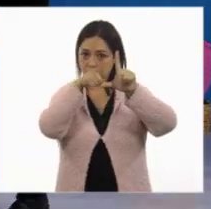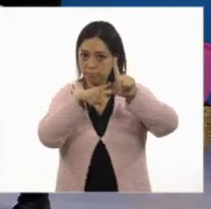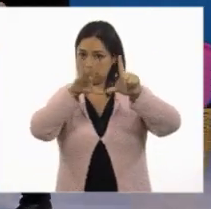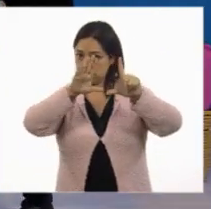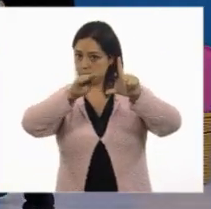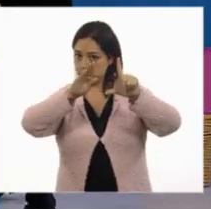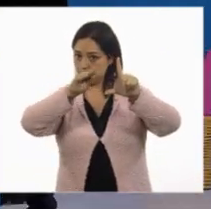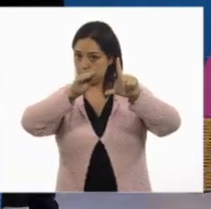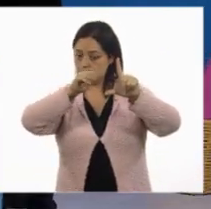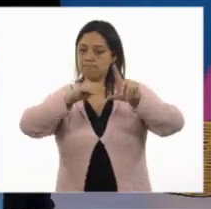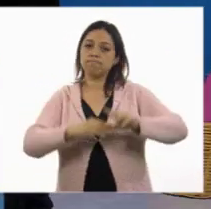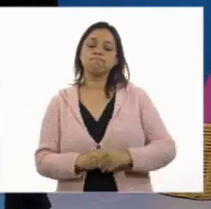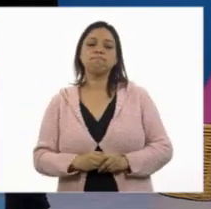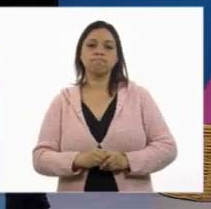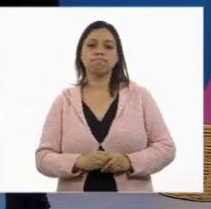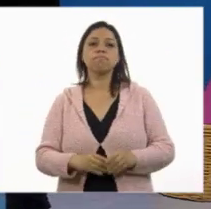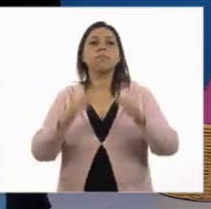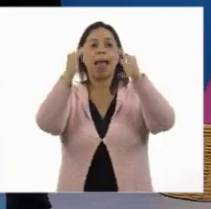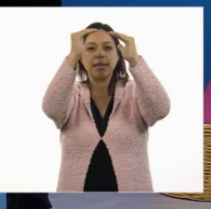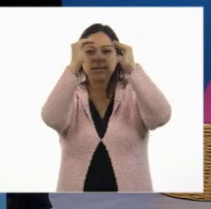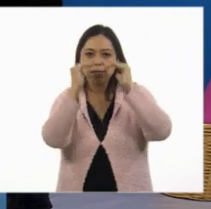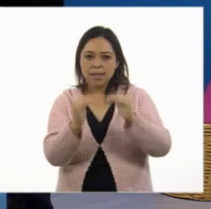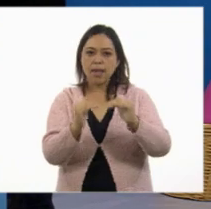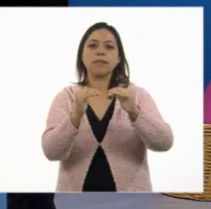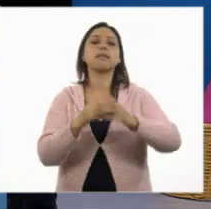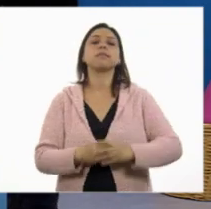Muy bien, la siguiente